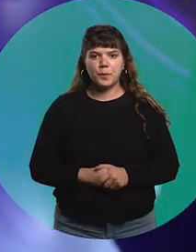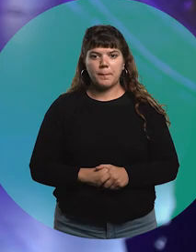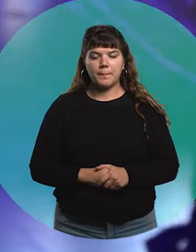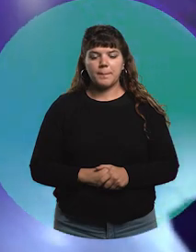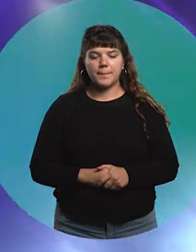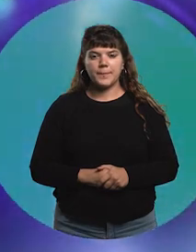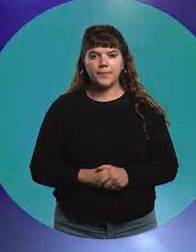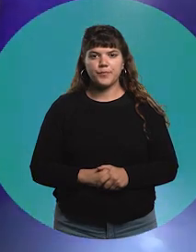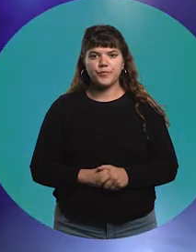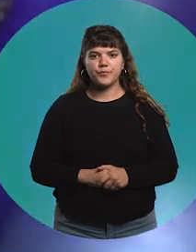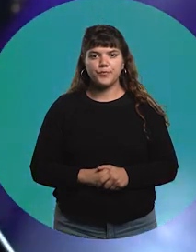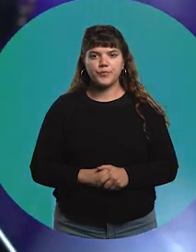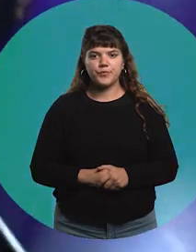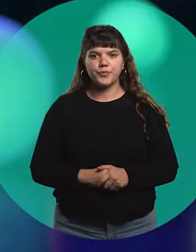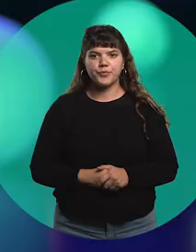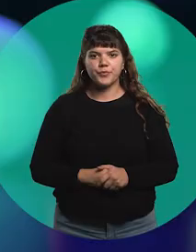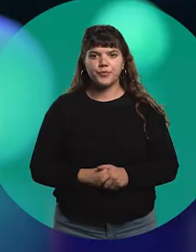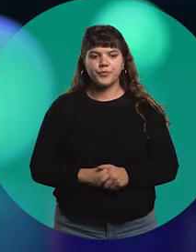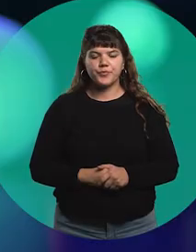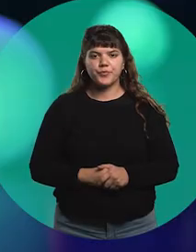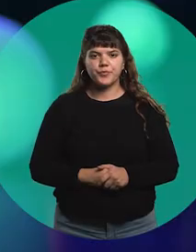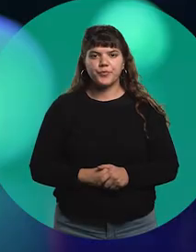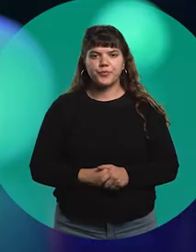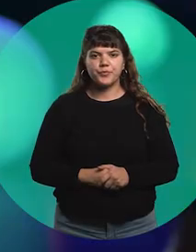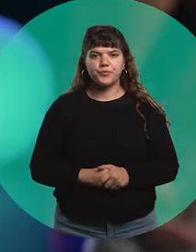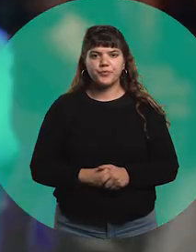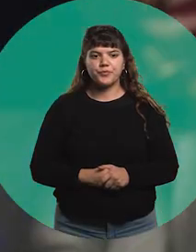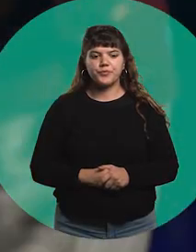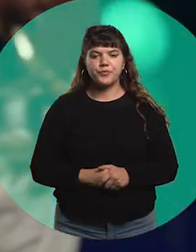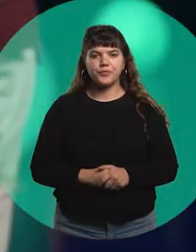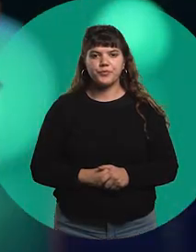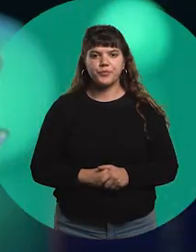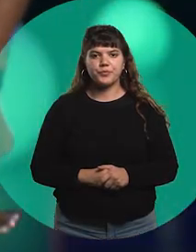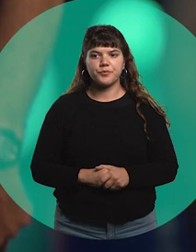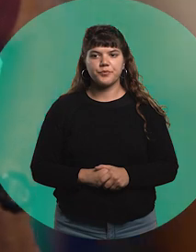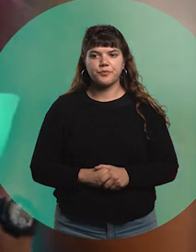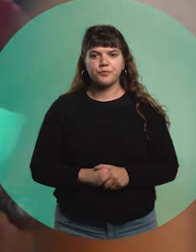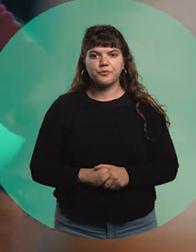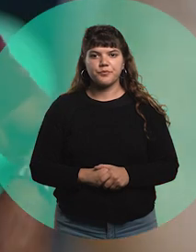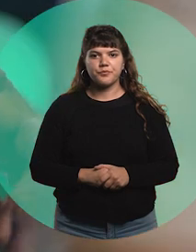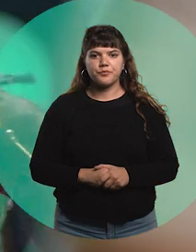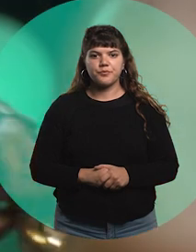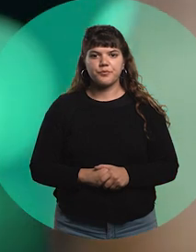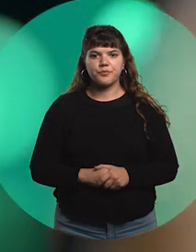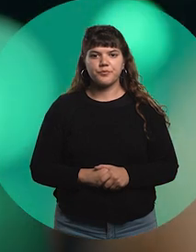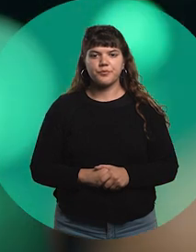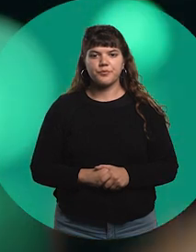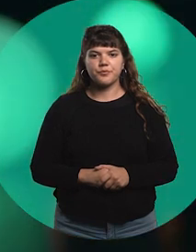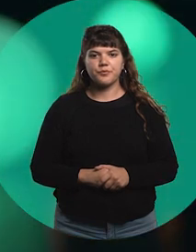entonces.